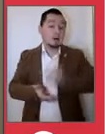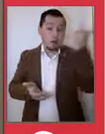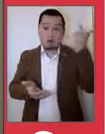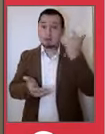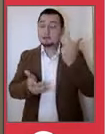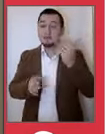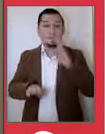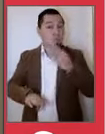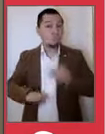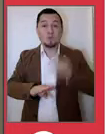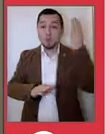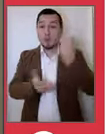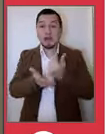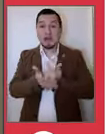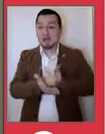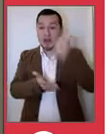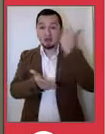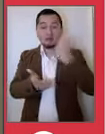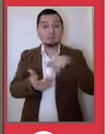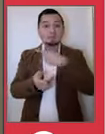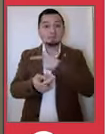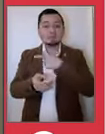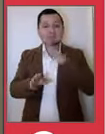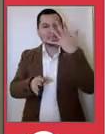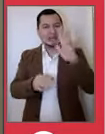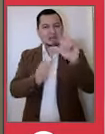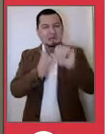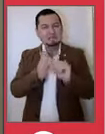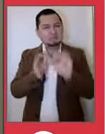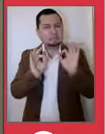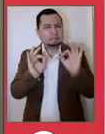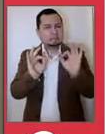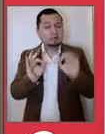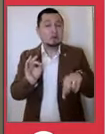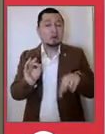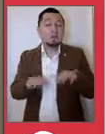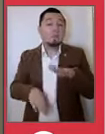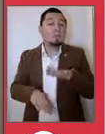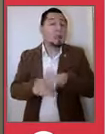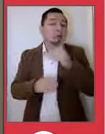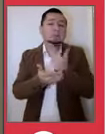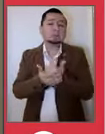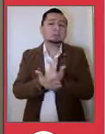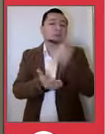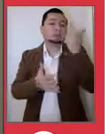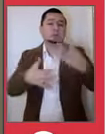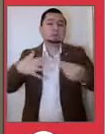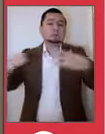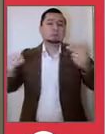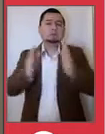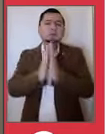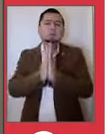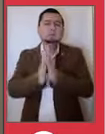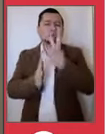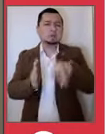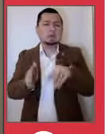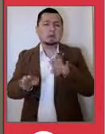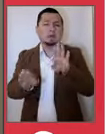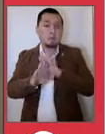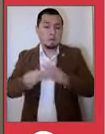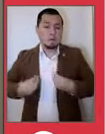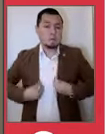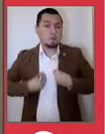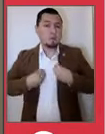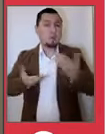hemos resistido más de 10 meses pero este es el momento más crítico si no lo entendemos estamos poniendo en riesgo nuestra vida